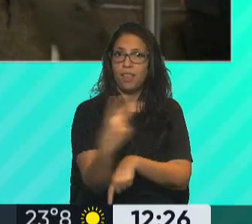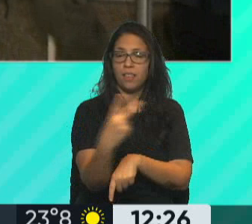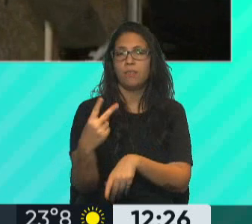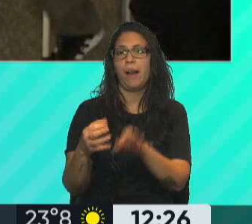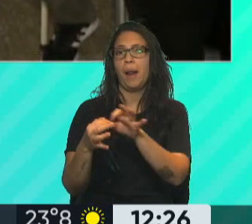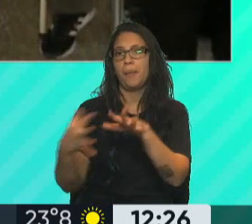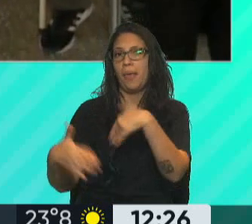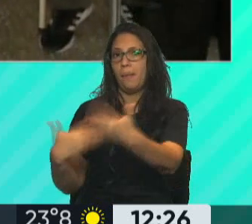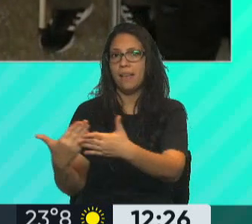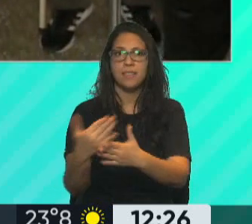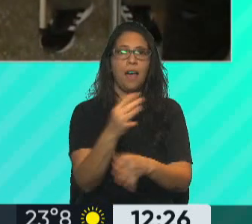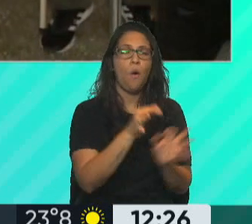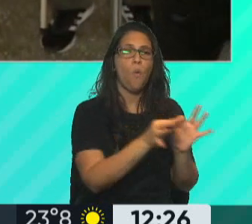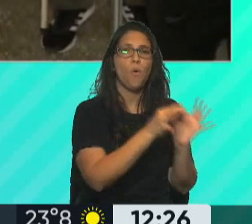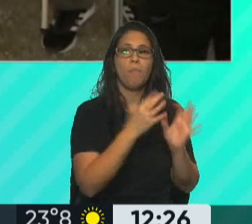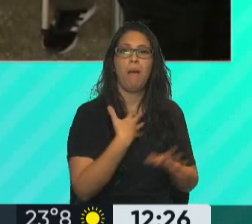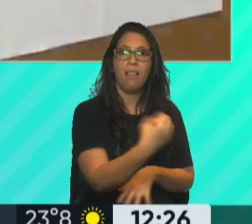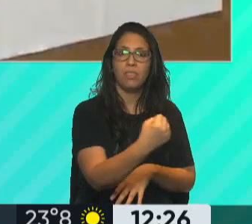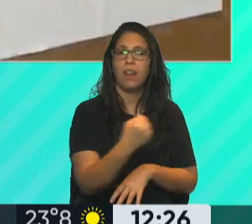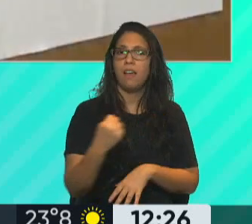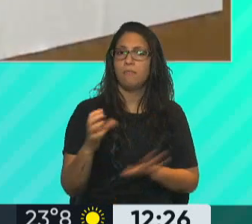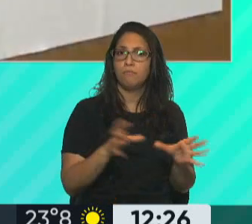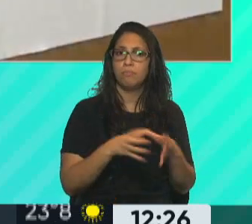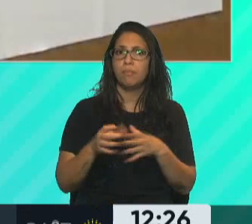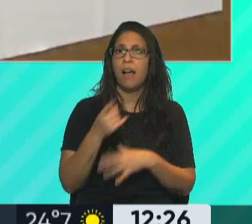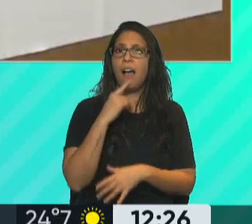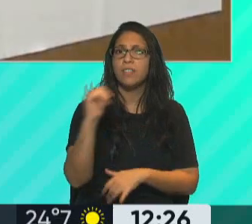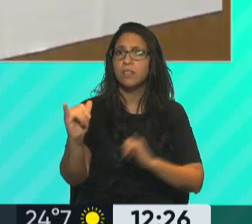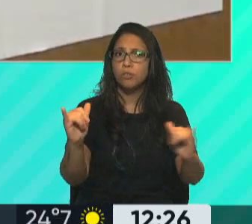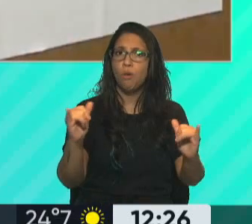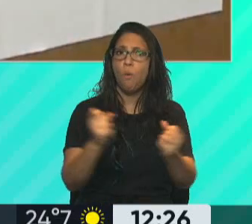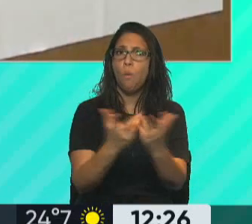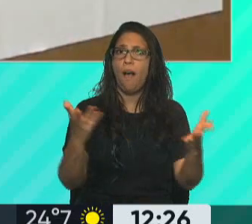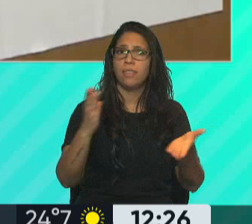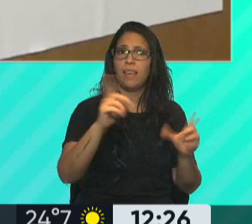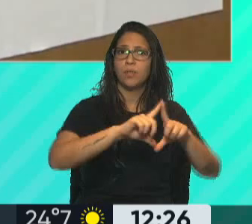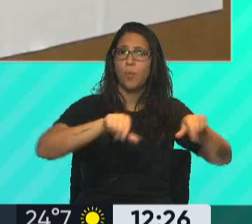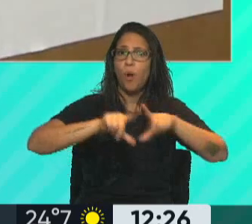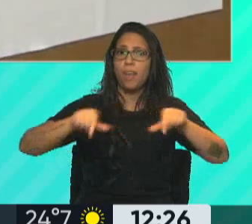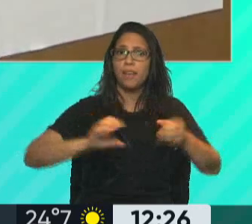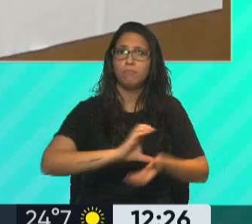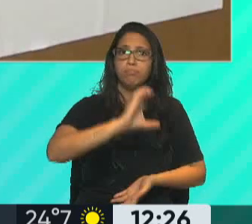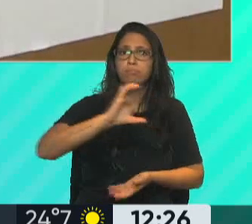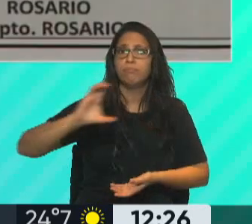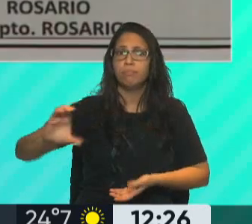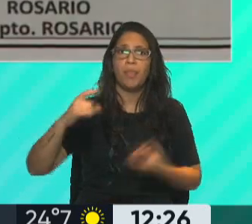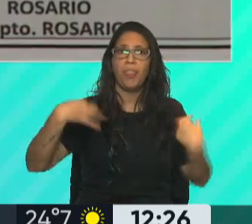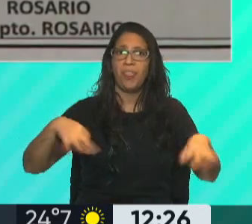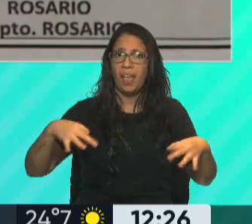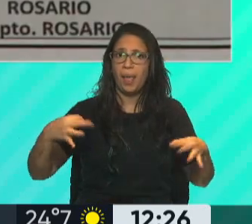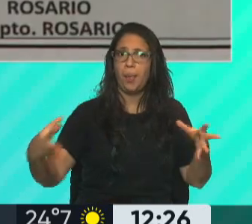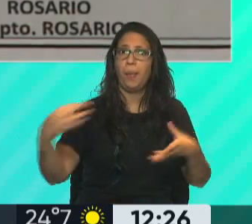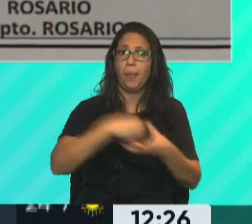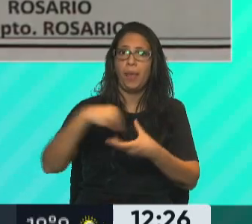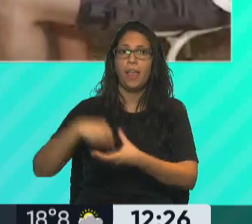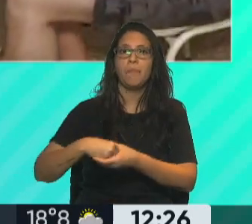La Libertad Avanza y de Unión por la Patria, la cantidad de paquetes con la cantidad de boletas que tenía que contener cada uno de estos paquetes